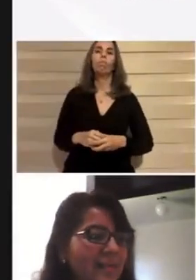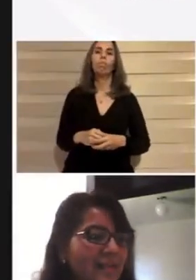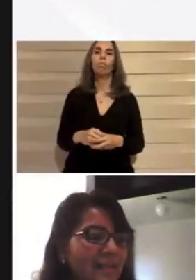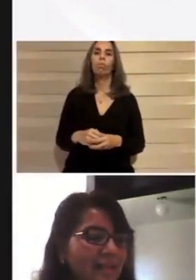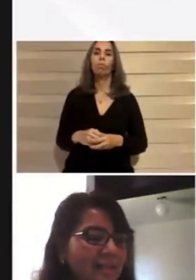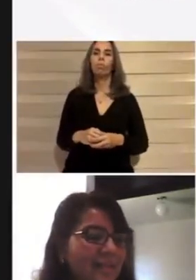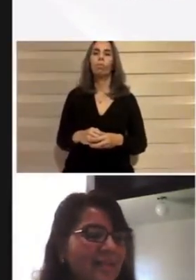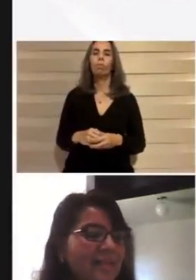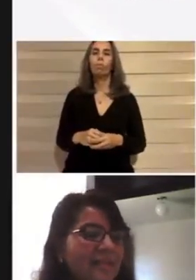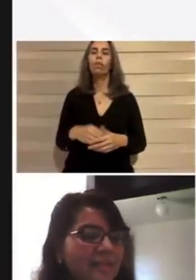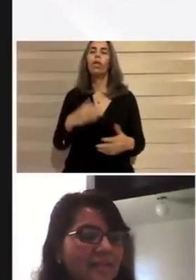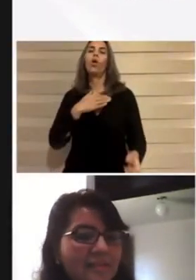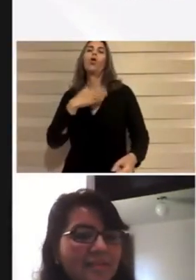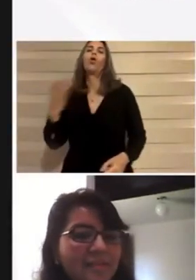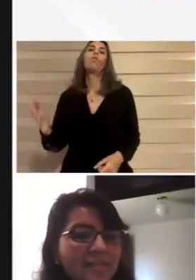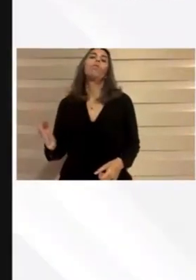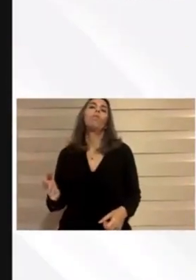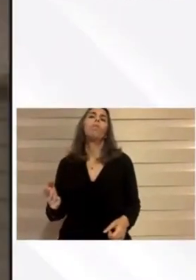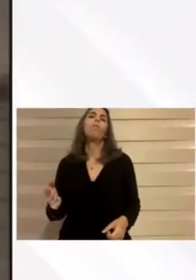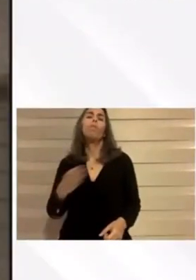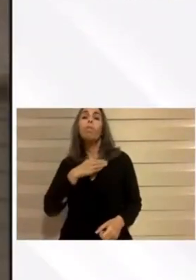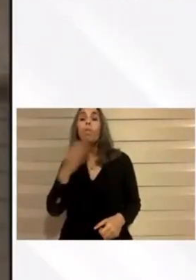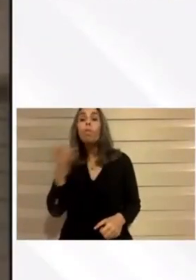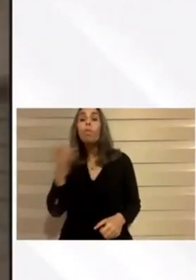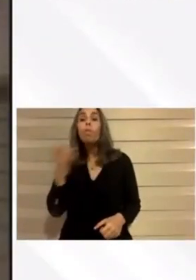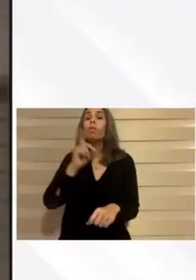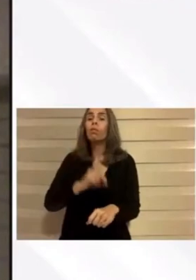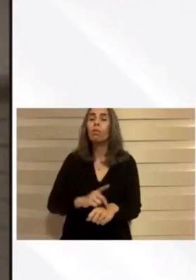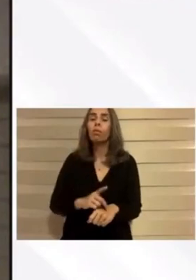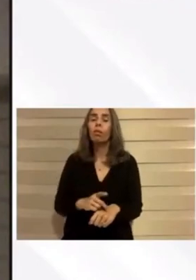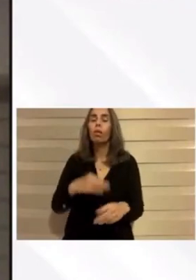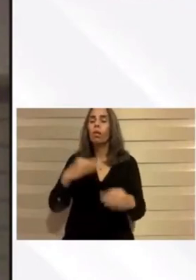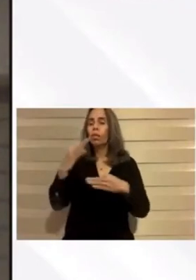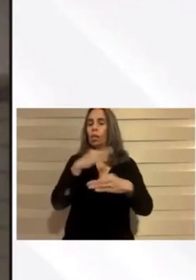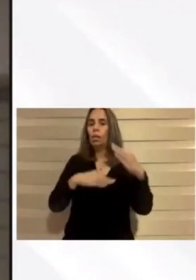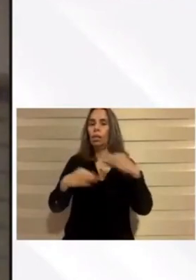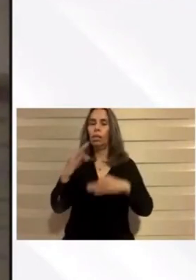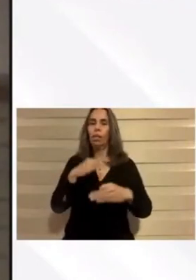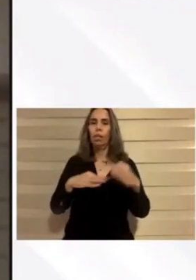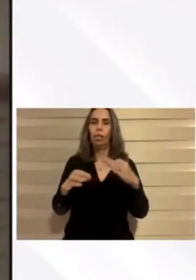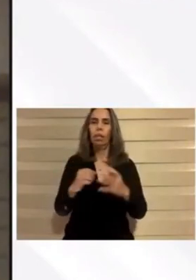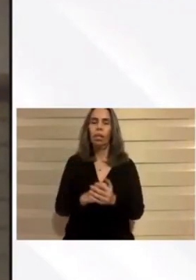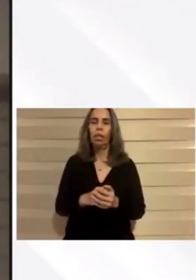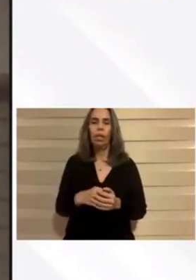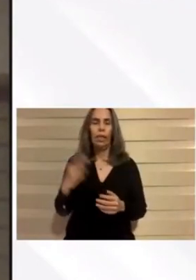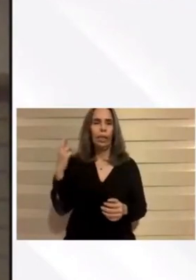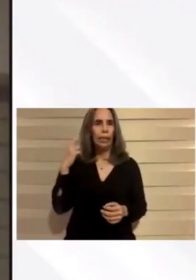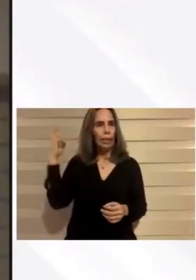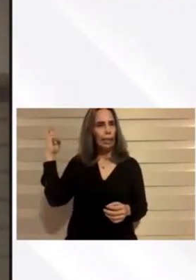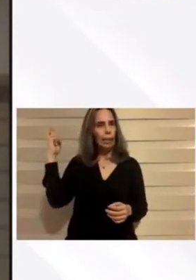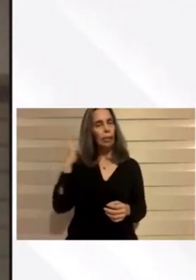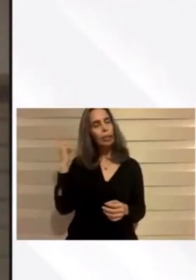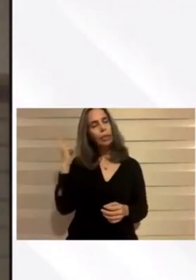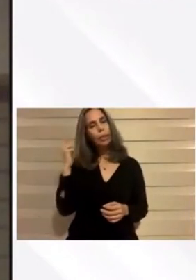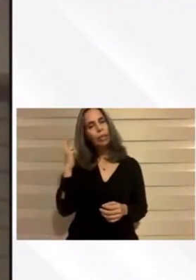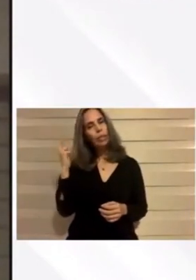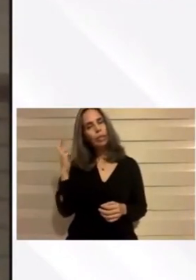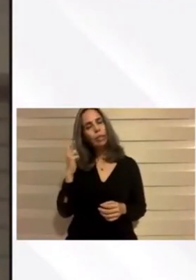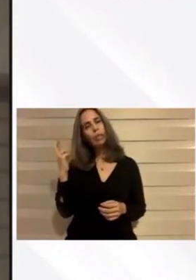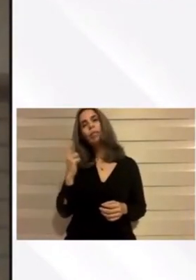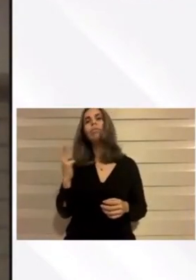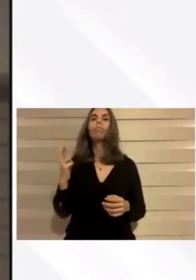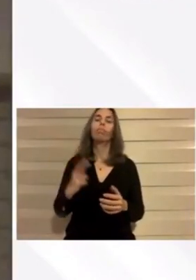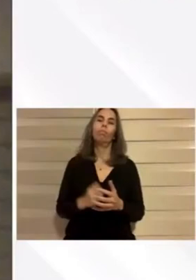Sí, buenos días a todos. Me da mucho gusto saludarlos nuevamente a nombre del doctor